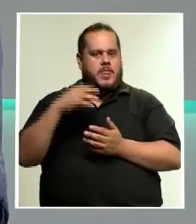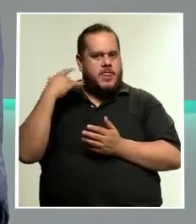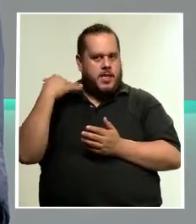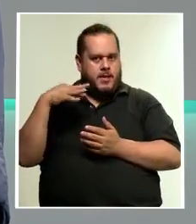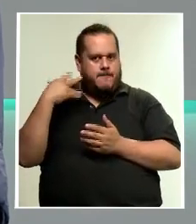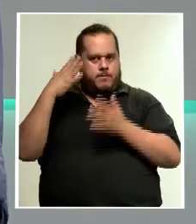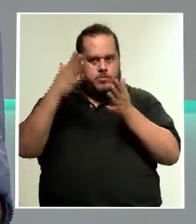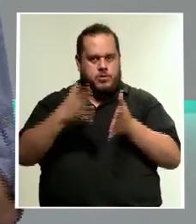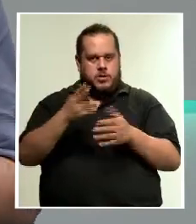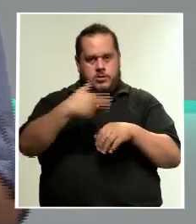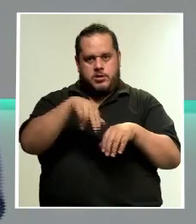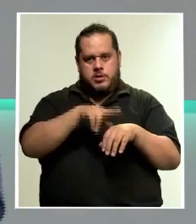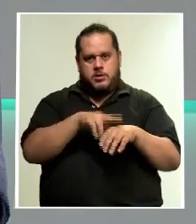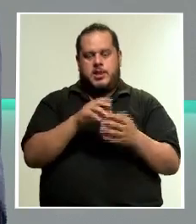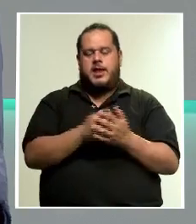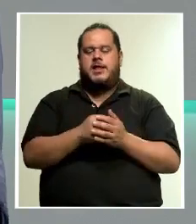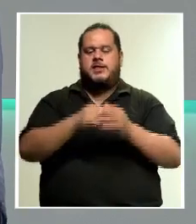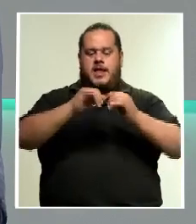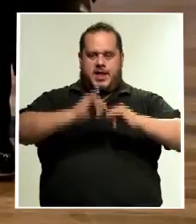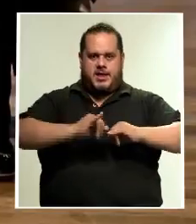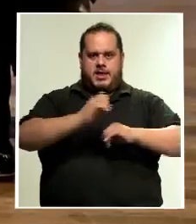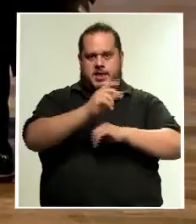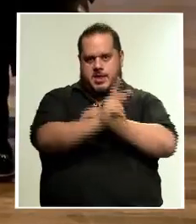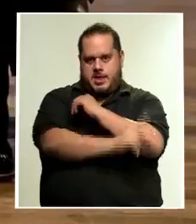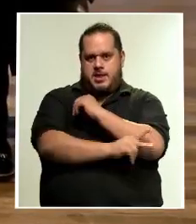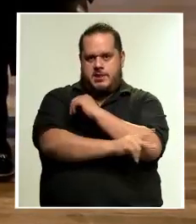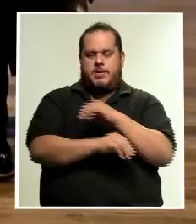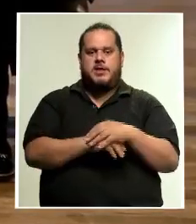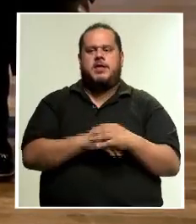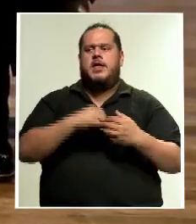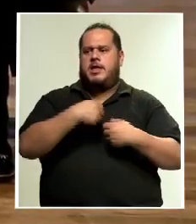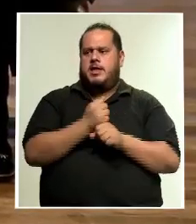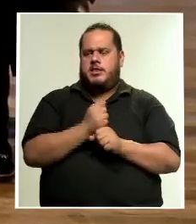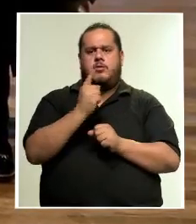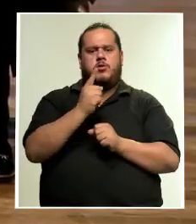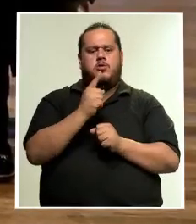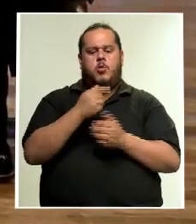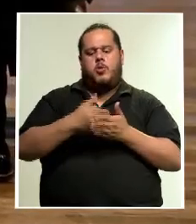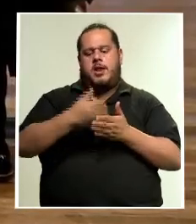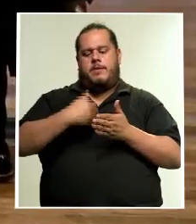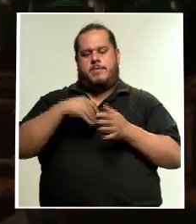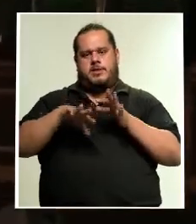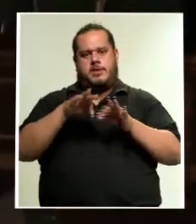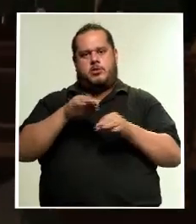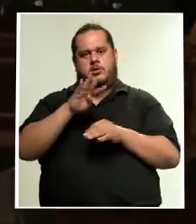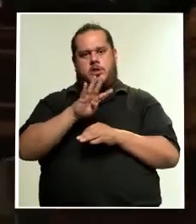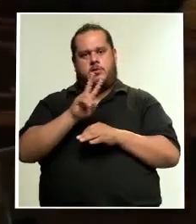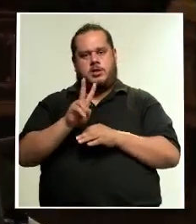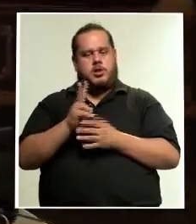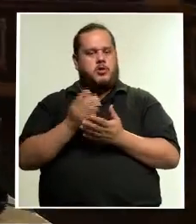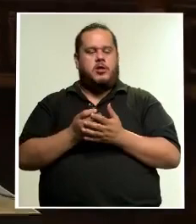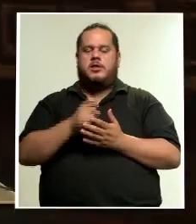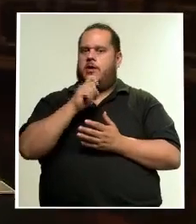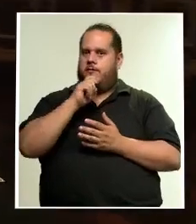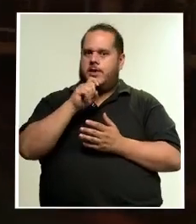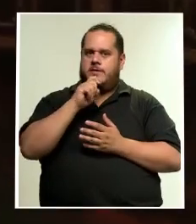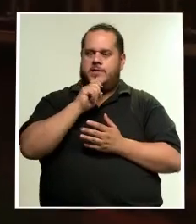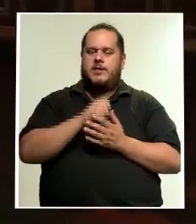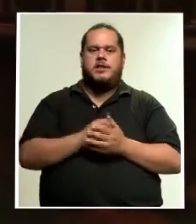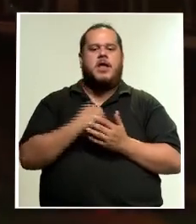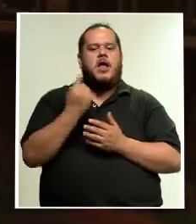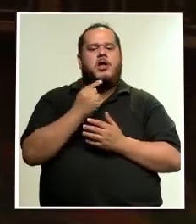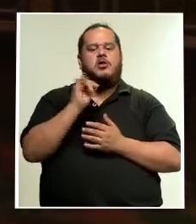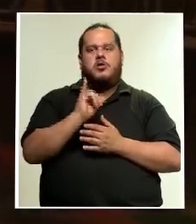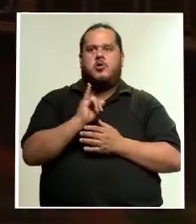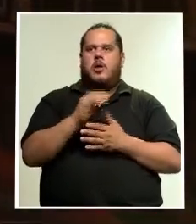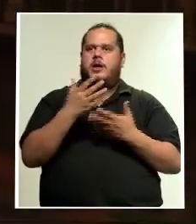músicos nacionales y radicados acá en el país. Hicimos una preselección de 42 que fue dificilísima. Solo ahí